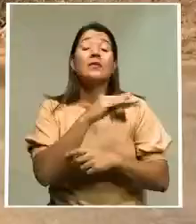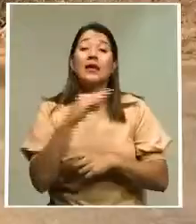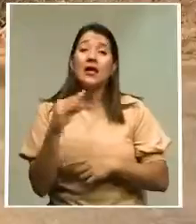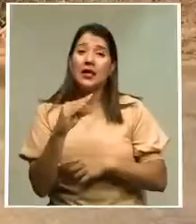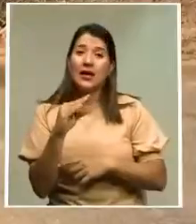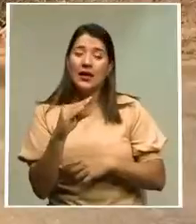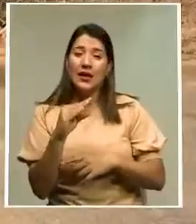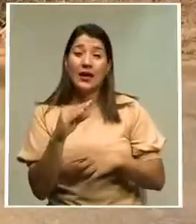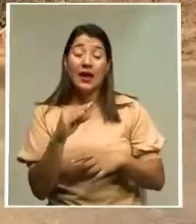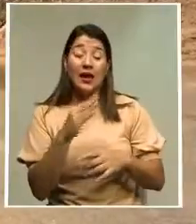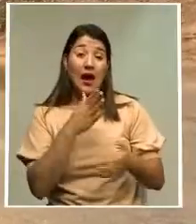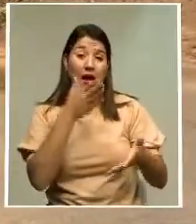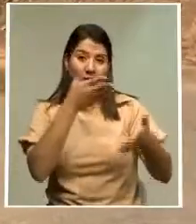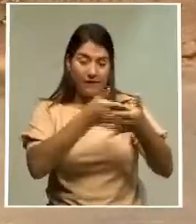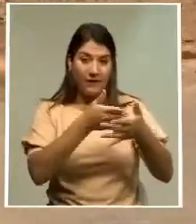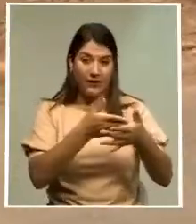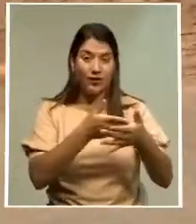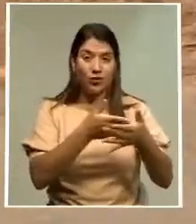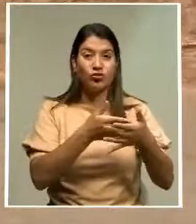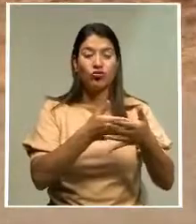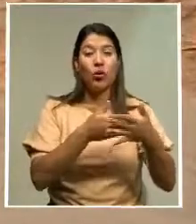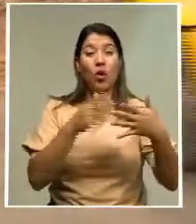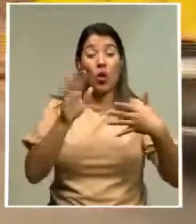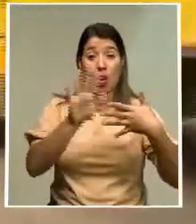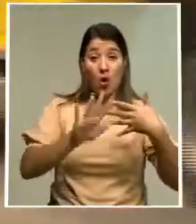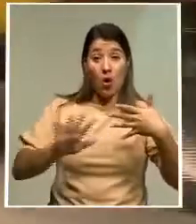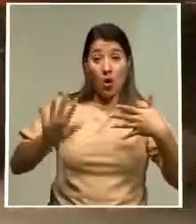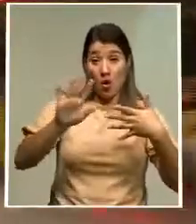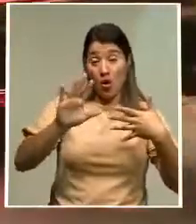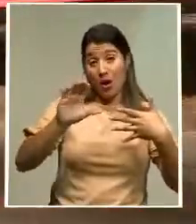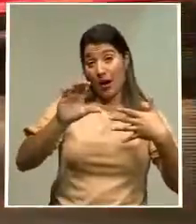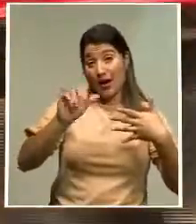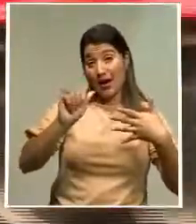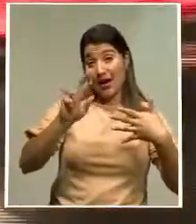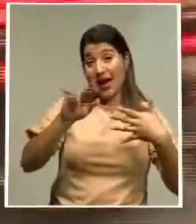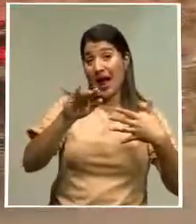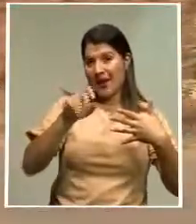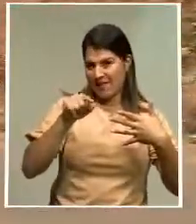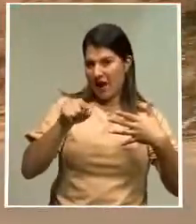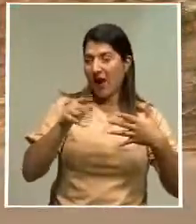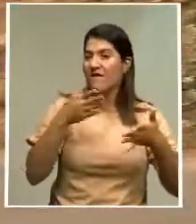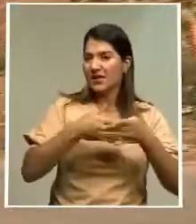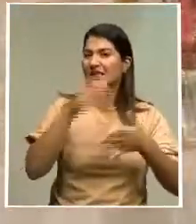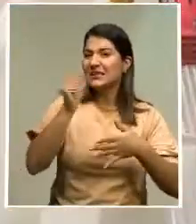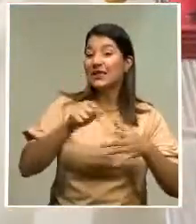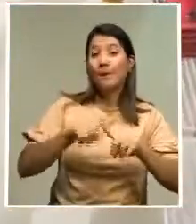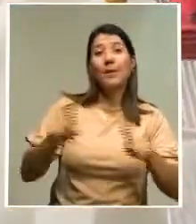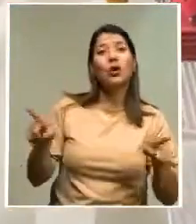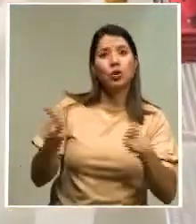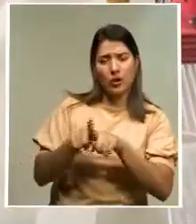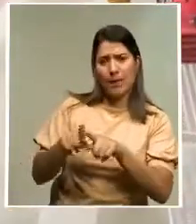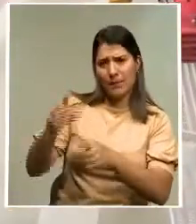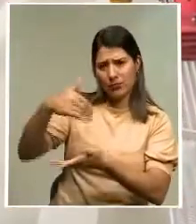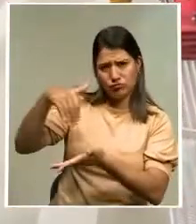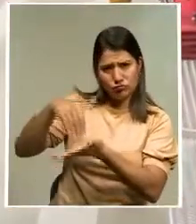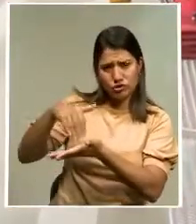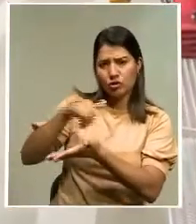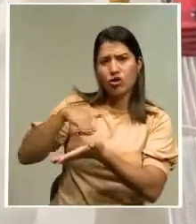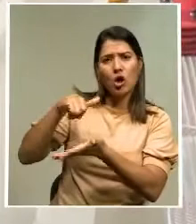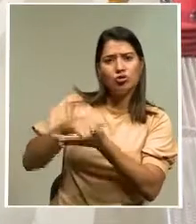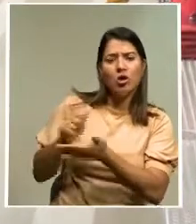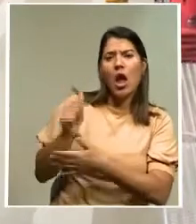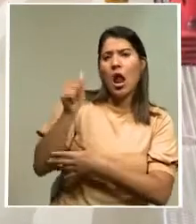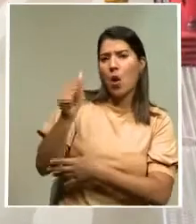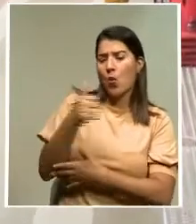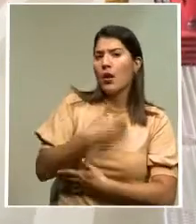el área de la vertiente atlántica o el Caribe, sino también el área metropolitana, el centro de San José, Alajuela,